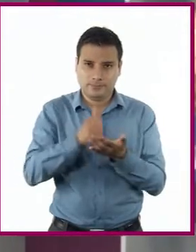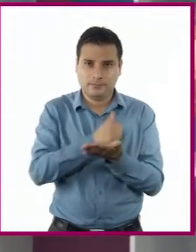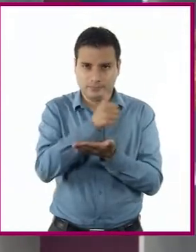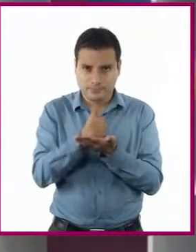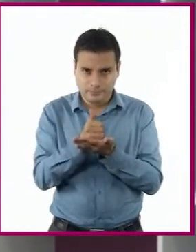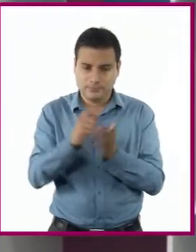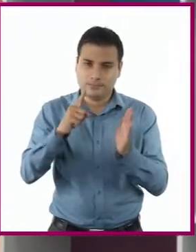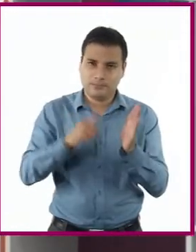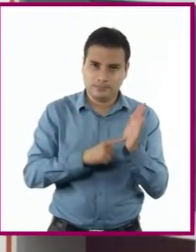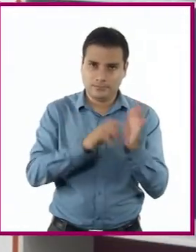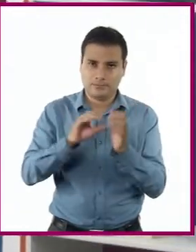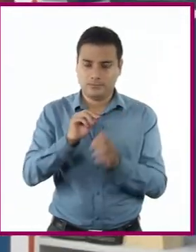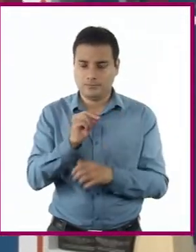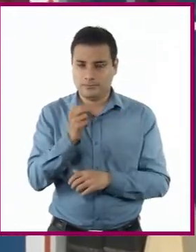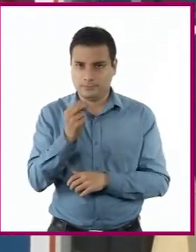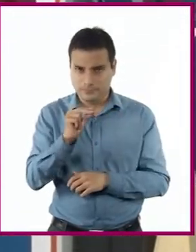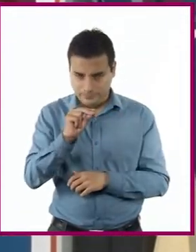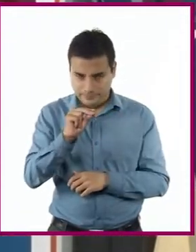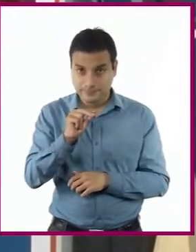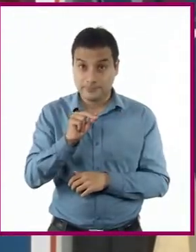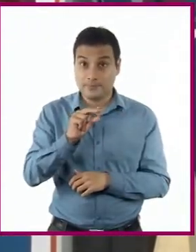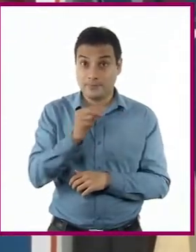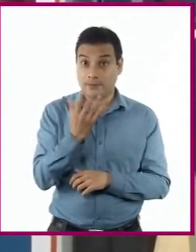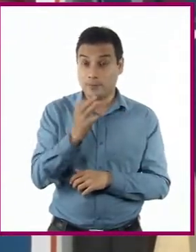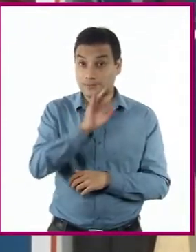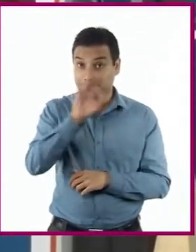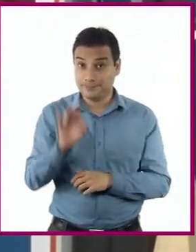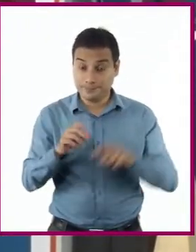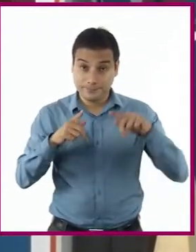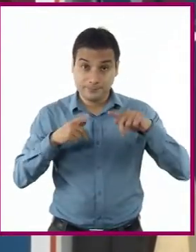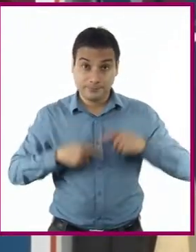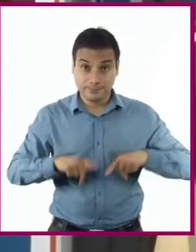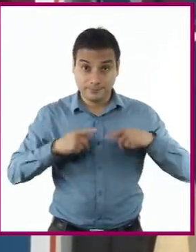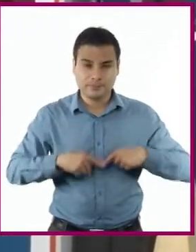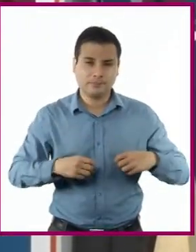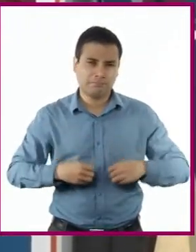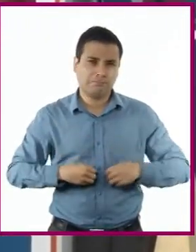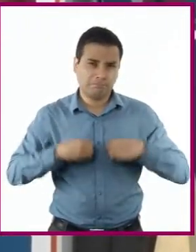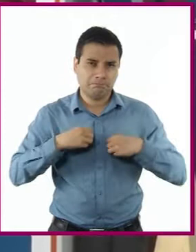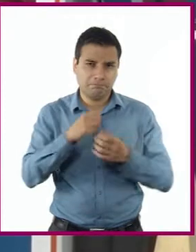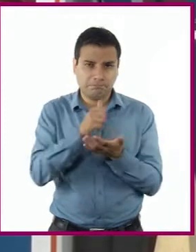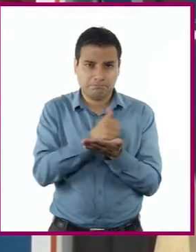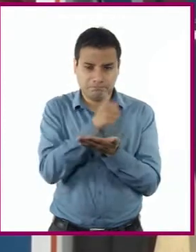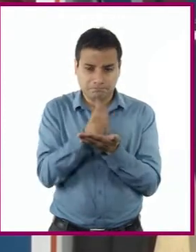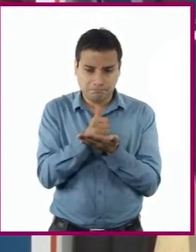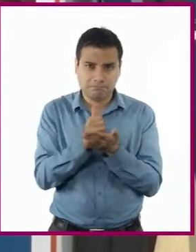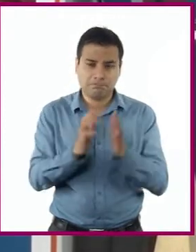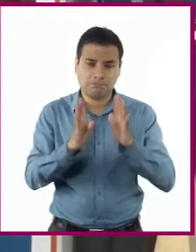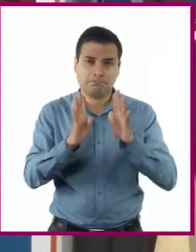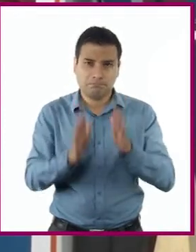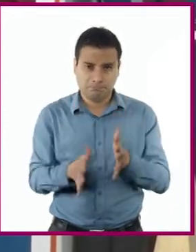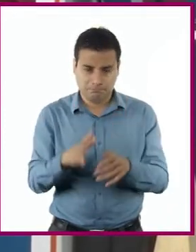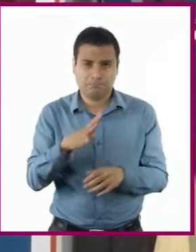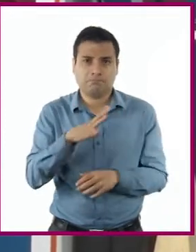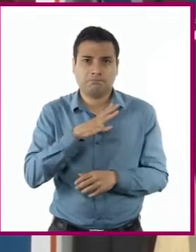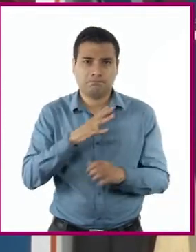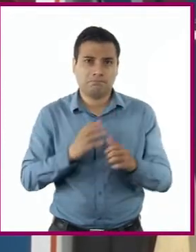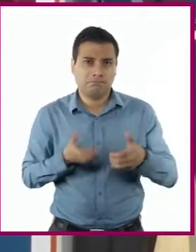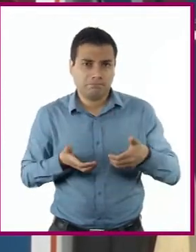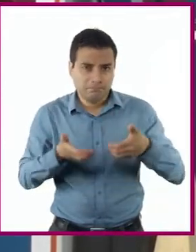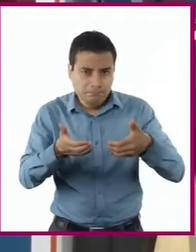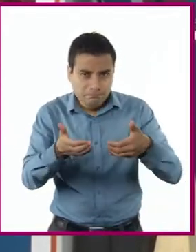1980, el 55% de la población nacional vivía ya en las ciudades. Se habilitaron redes de carreteras